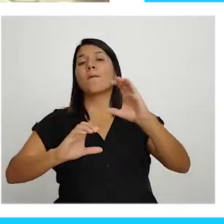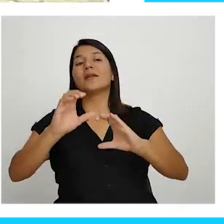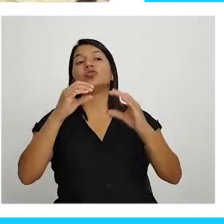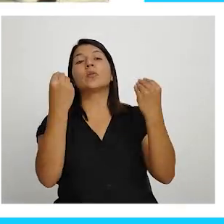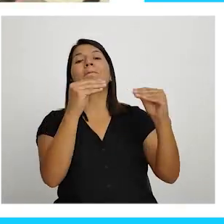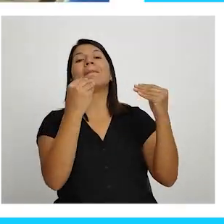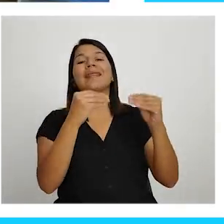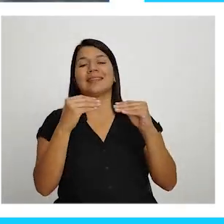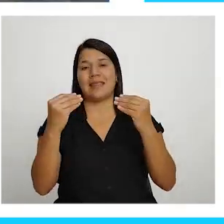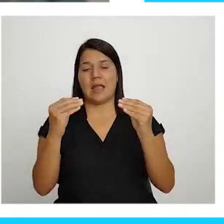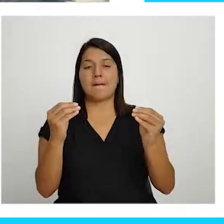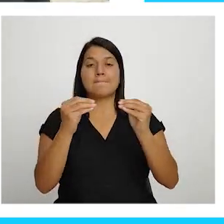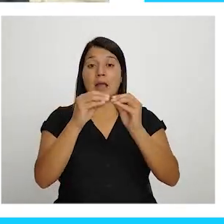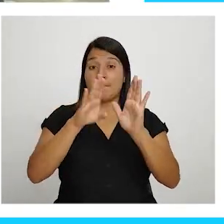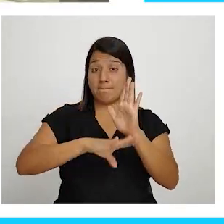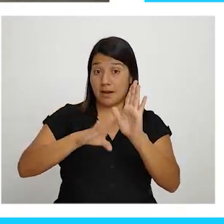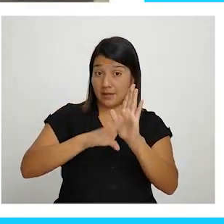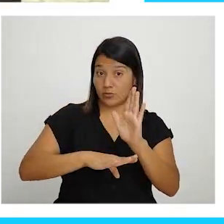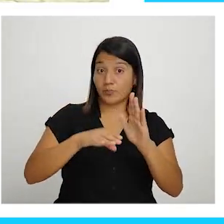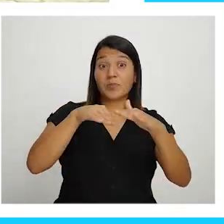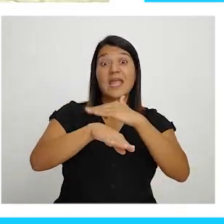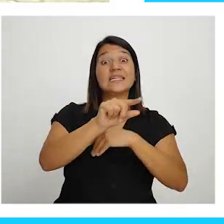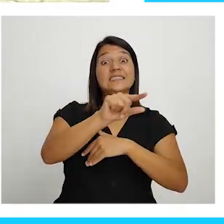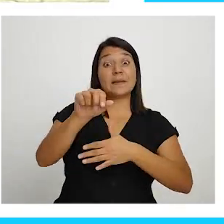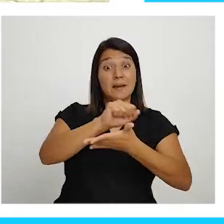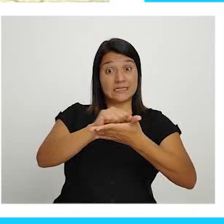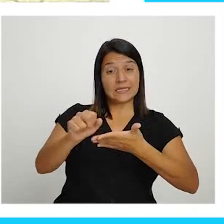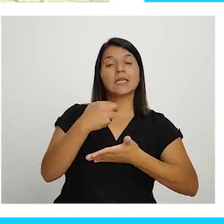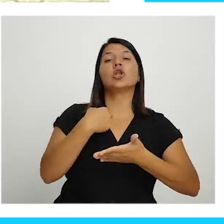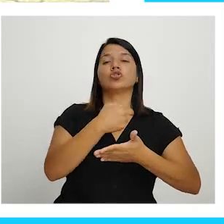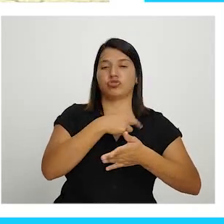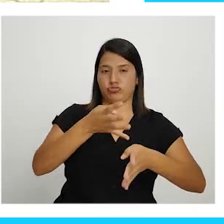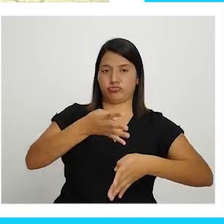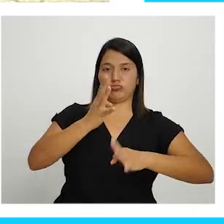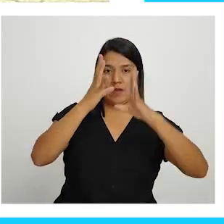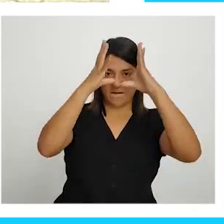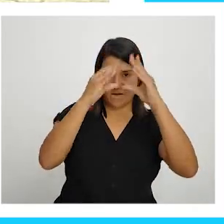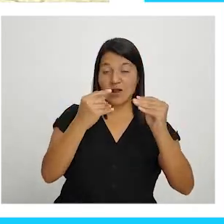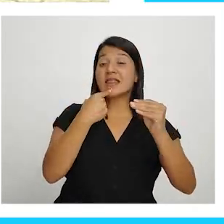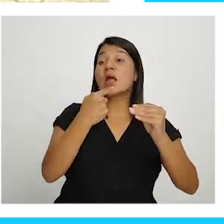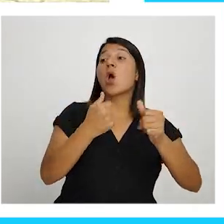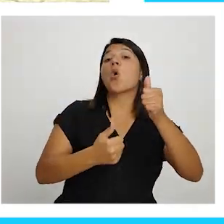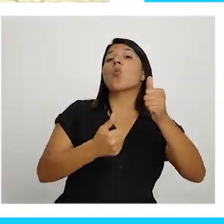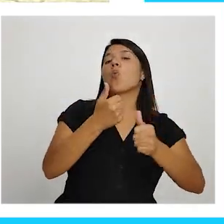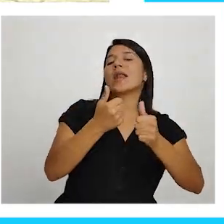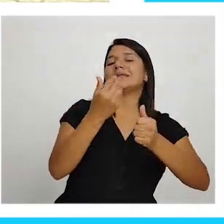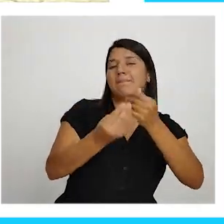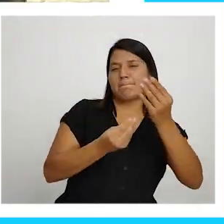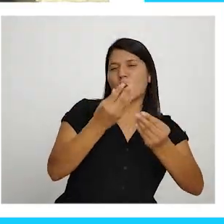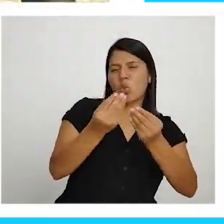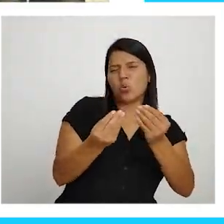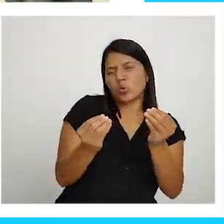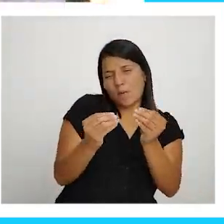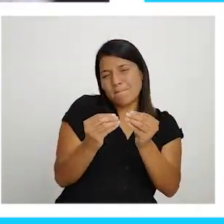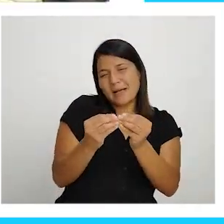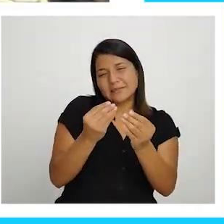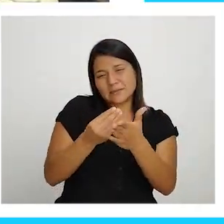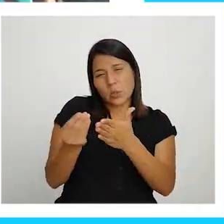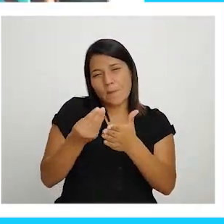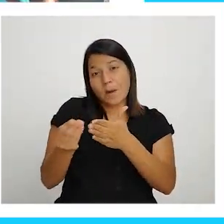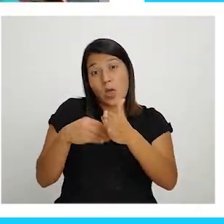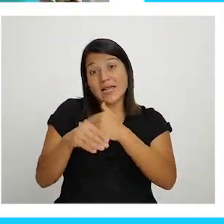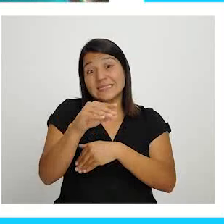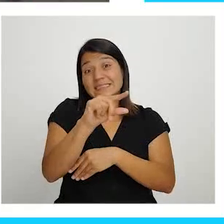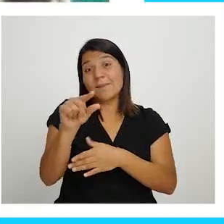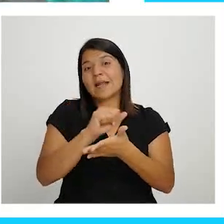baratos. En Semana Santa le dijimos dónde estaban los productos que típicamente los costarricenses consumen en Semana Santa, dónde